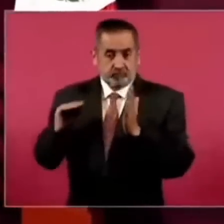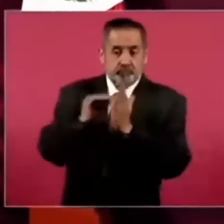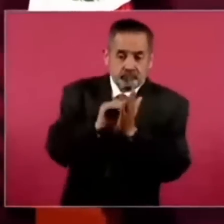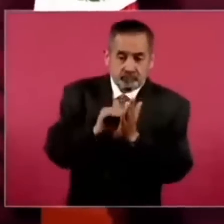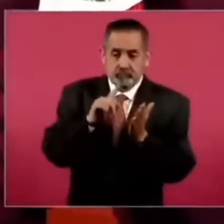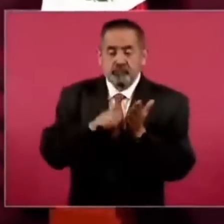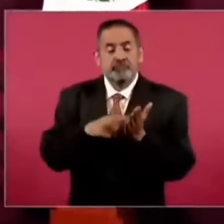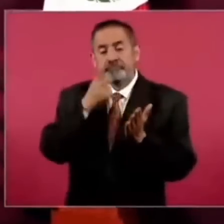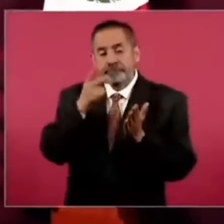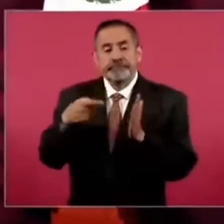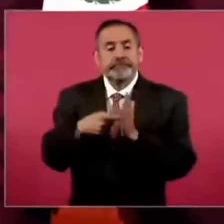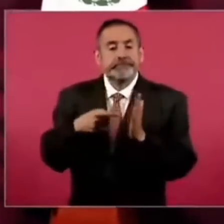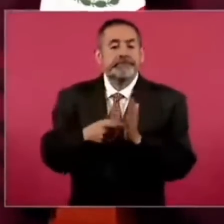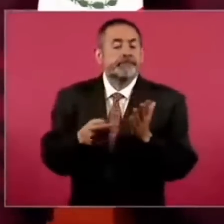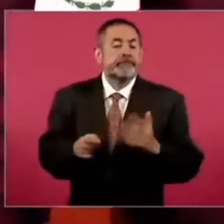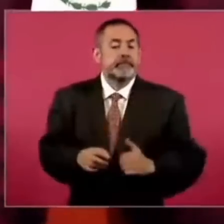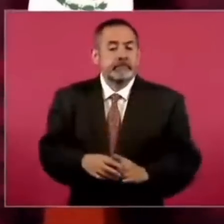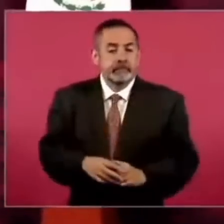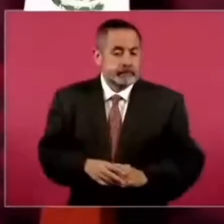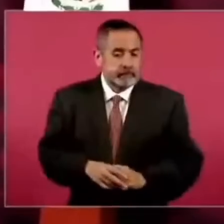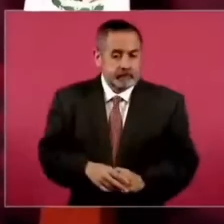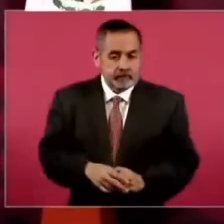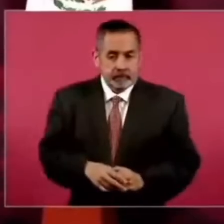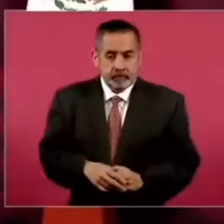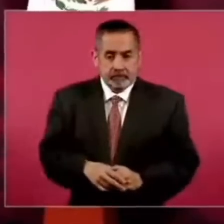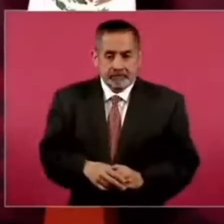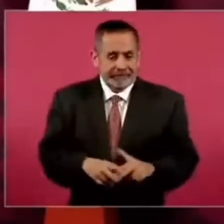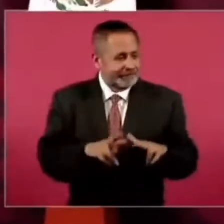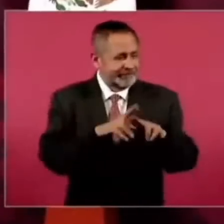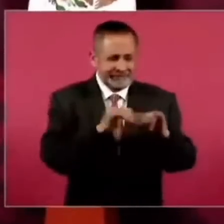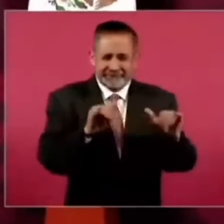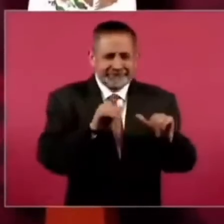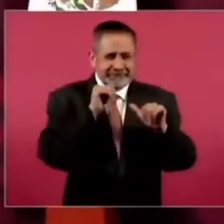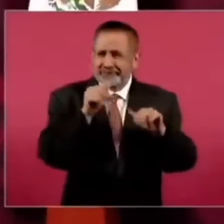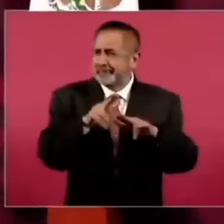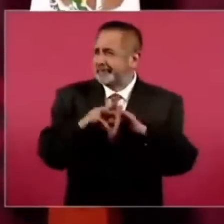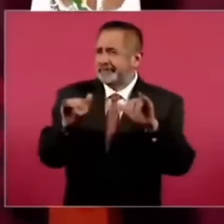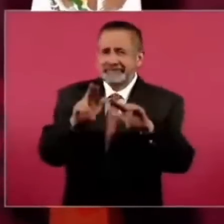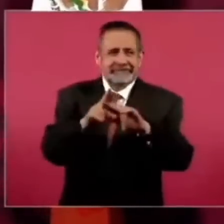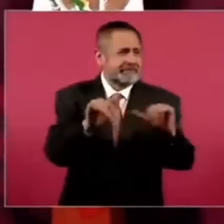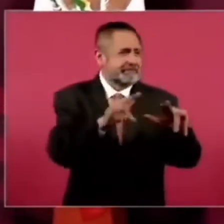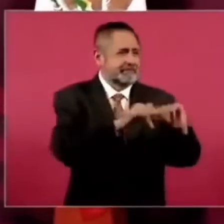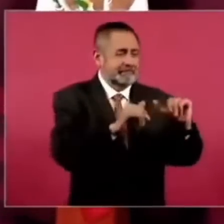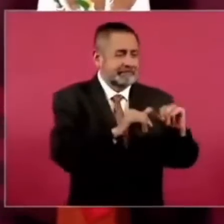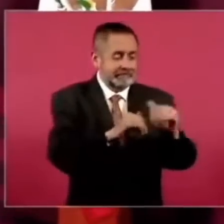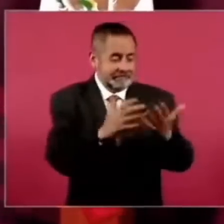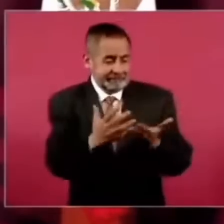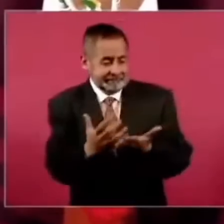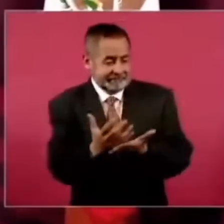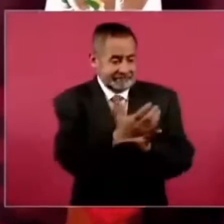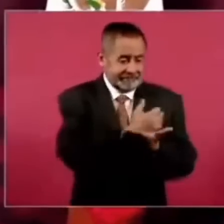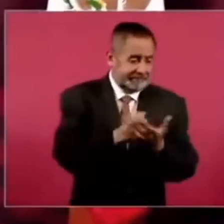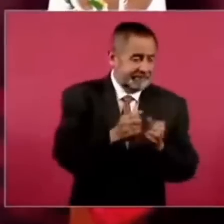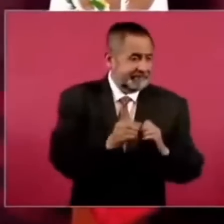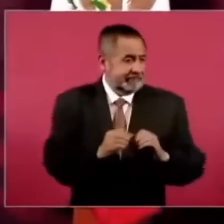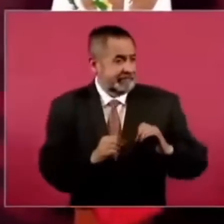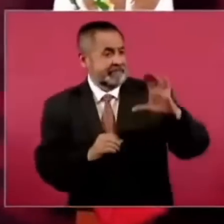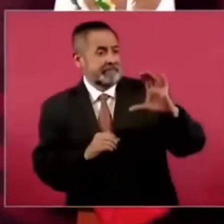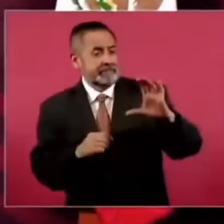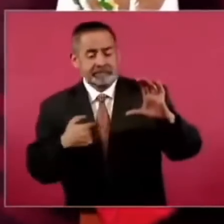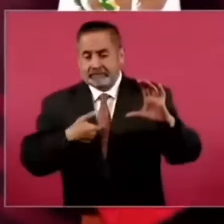establece de que ningún servidor público puede ganar más que el